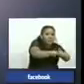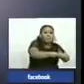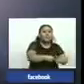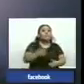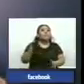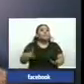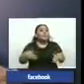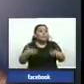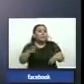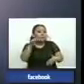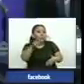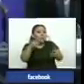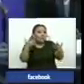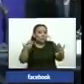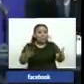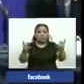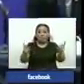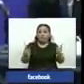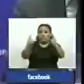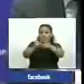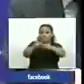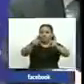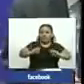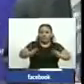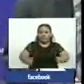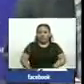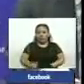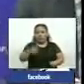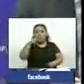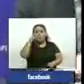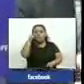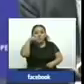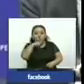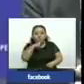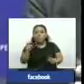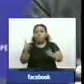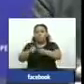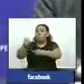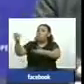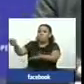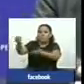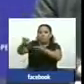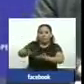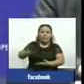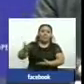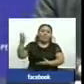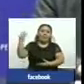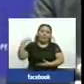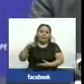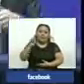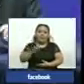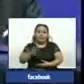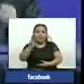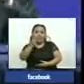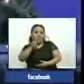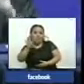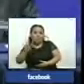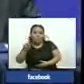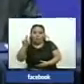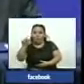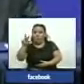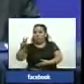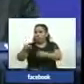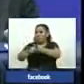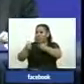presidencial. Con la llegada de la administración Bukele, se reanudó la ayuda proveniente del viejo continente. 24.2